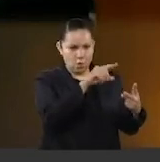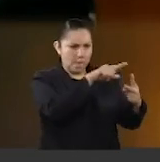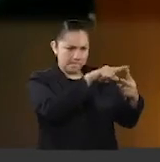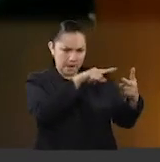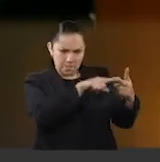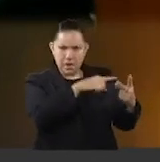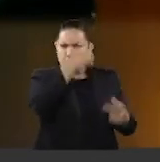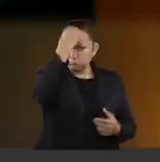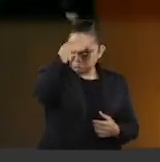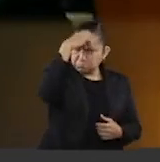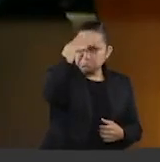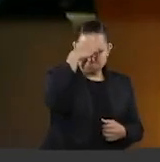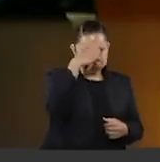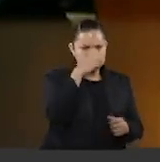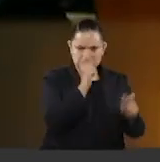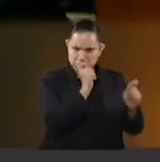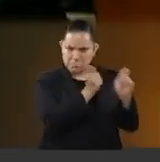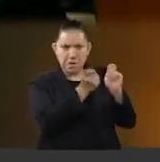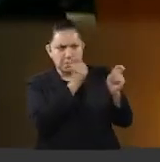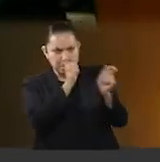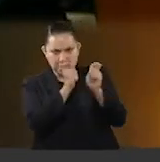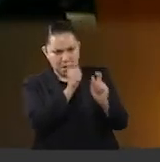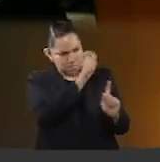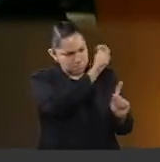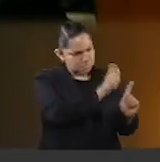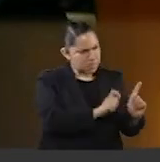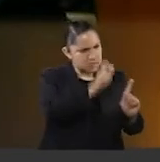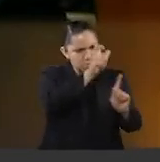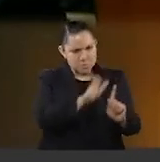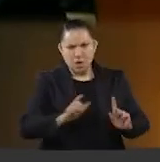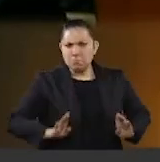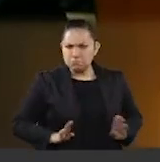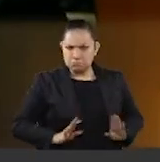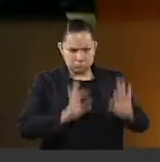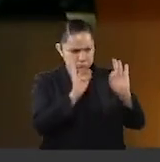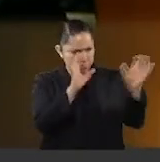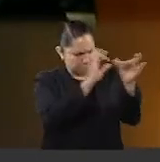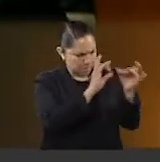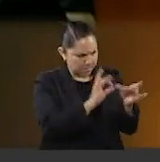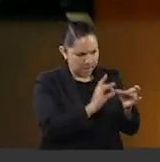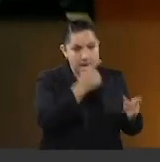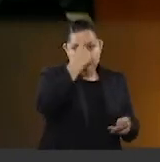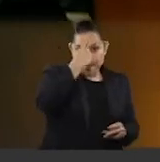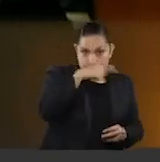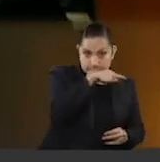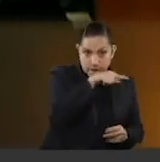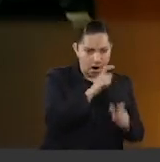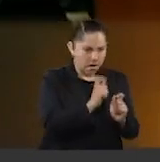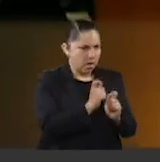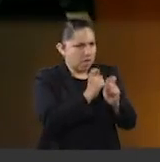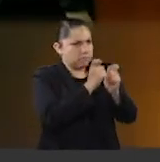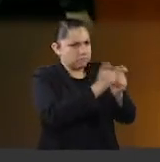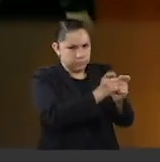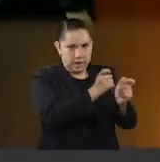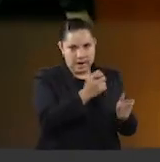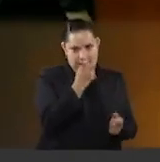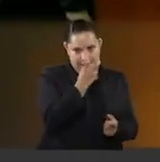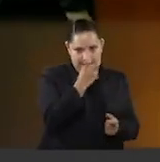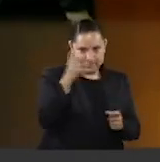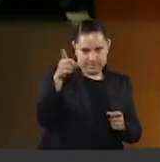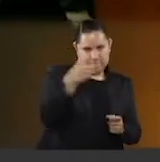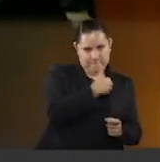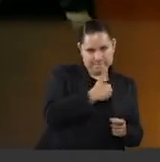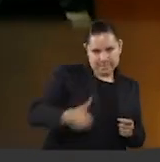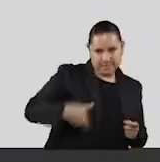experiencia, cualidades y requisitos para desempeñar eficientemente el cargo para el cual fueron designados